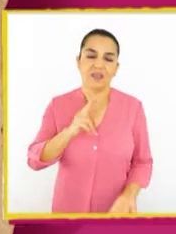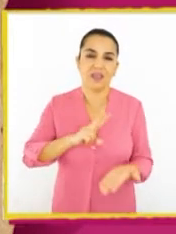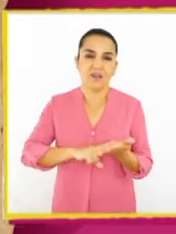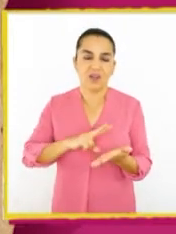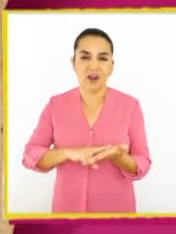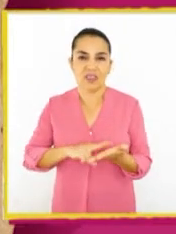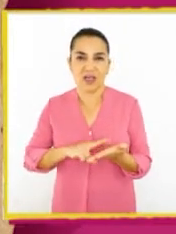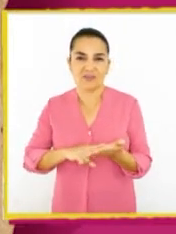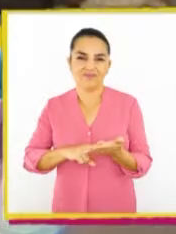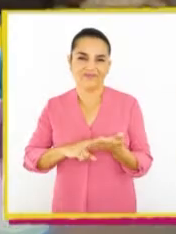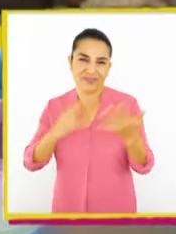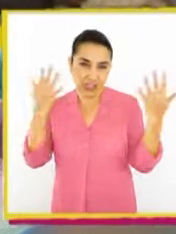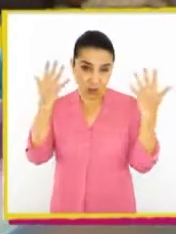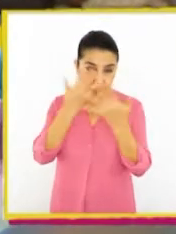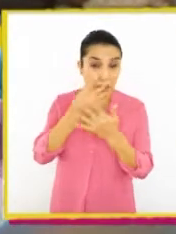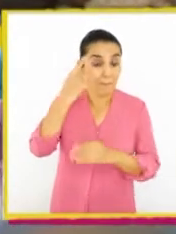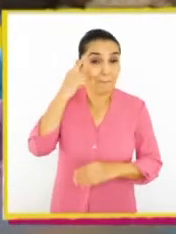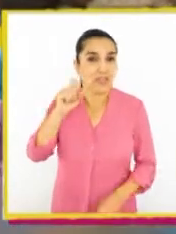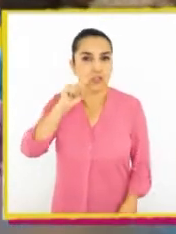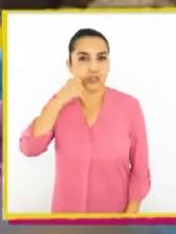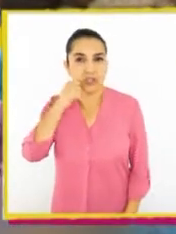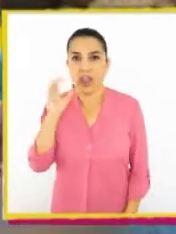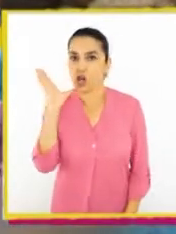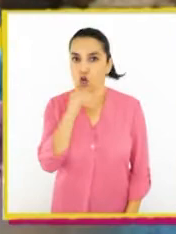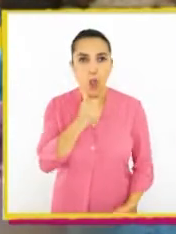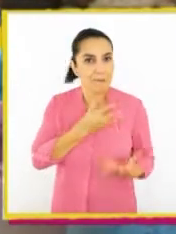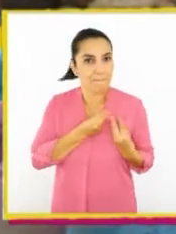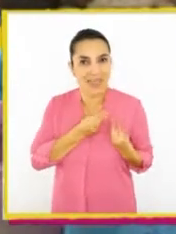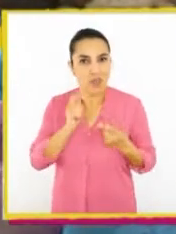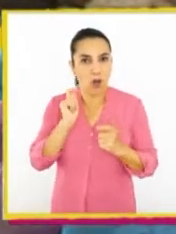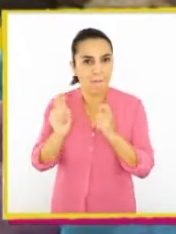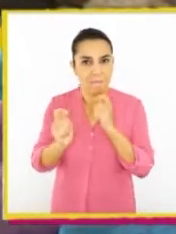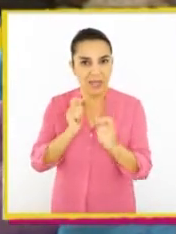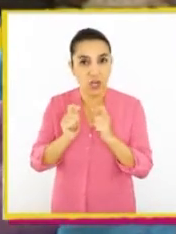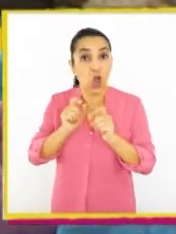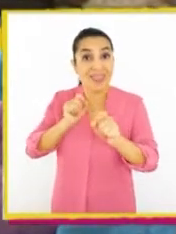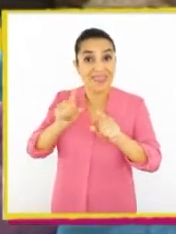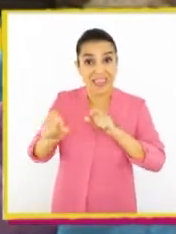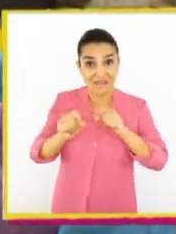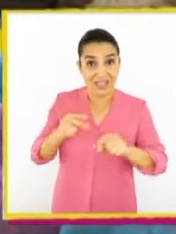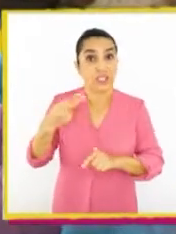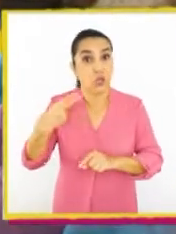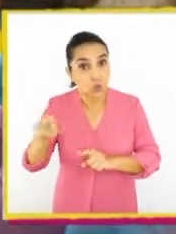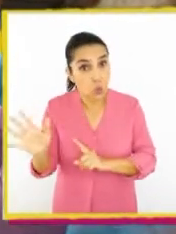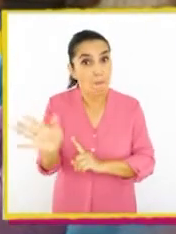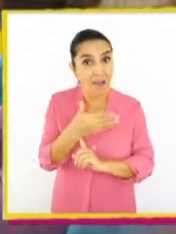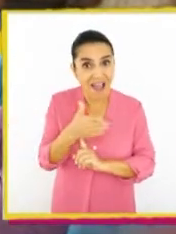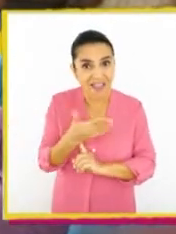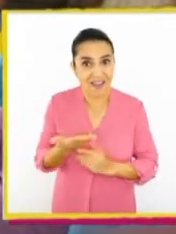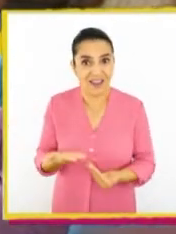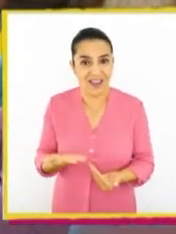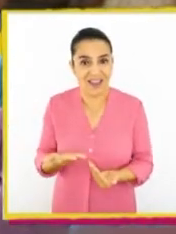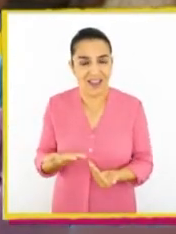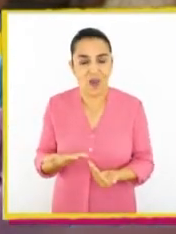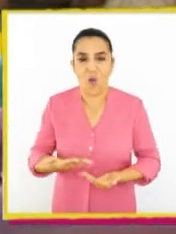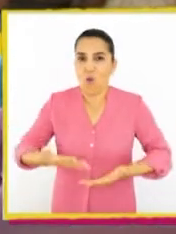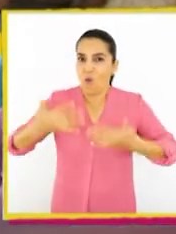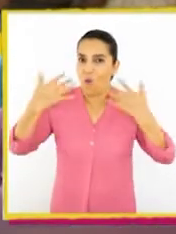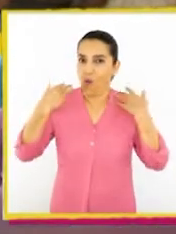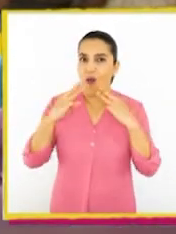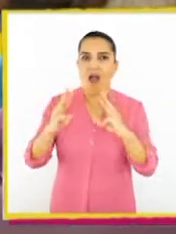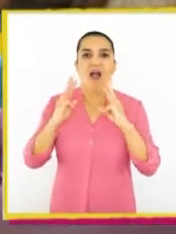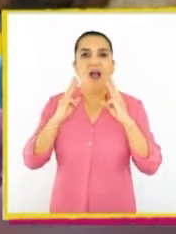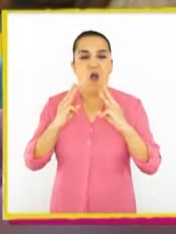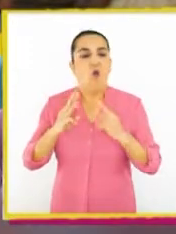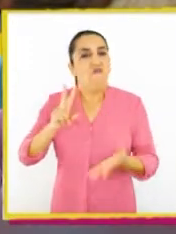Sí, es verdad. Está enredada, pero quiere decir que no tuvo miedo ante el peligro y en defensa de su patria.